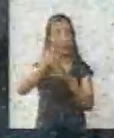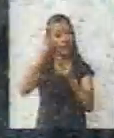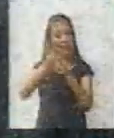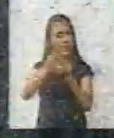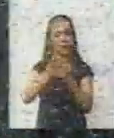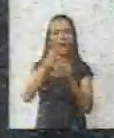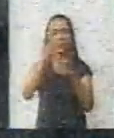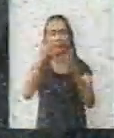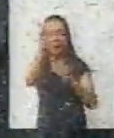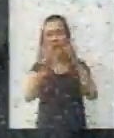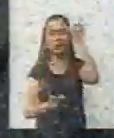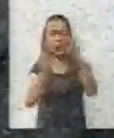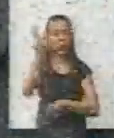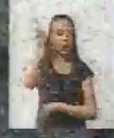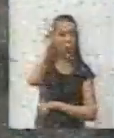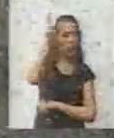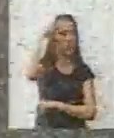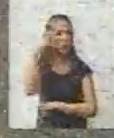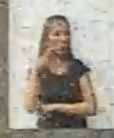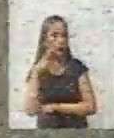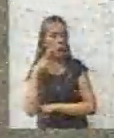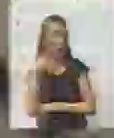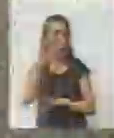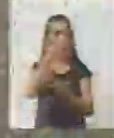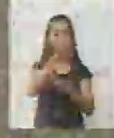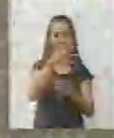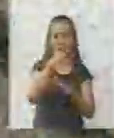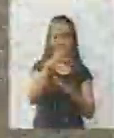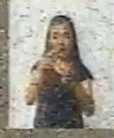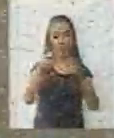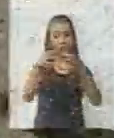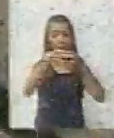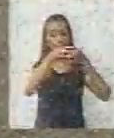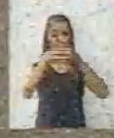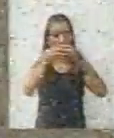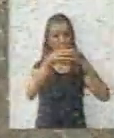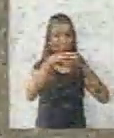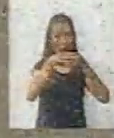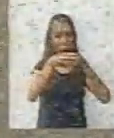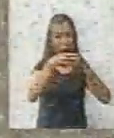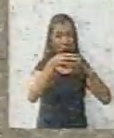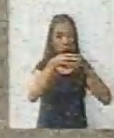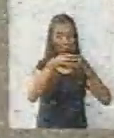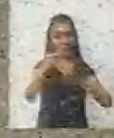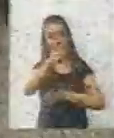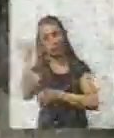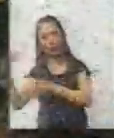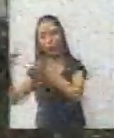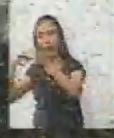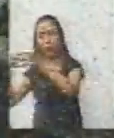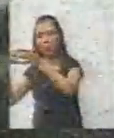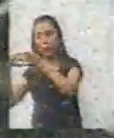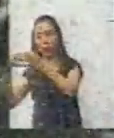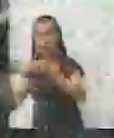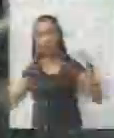cooperativa y quieren destruir esto. Uno de ellos, el señor Hualampa, con el señor Vaca Flor, Chuba Cosio,